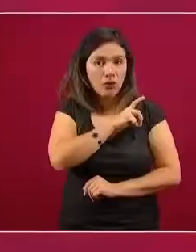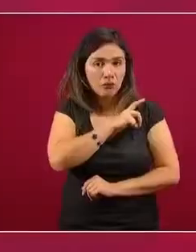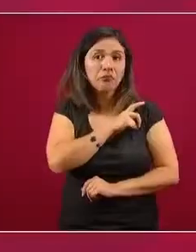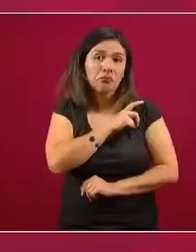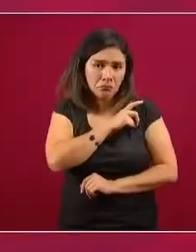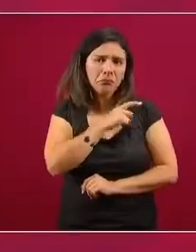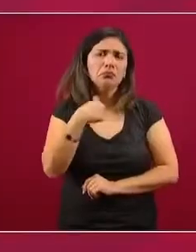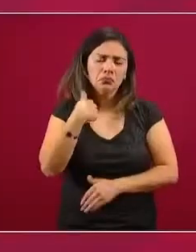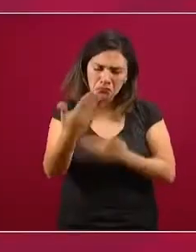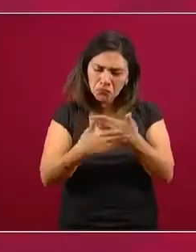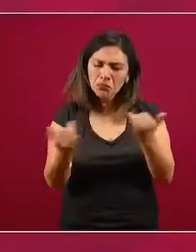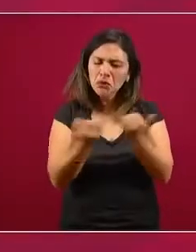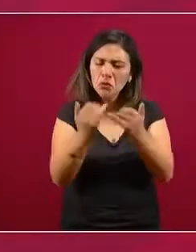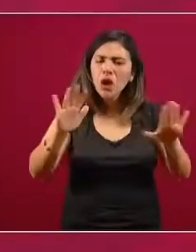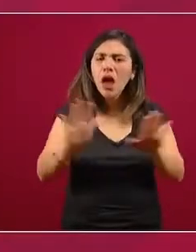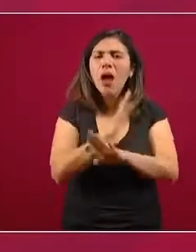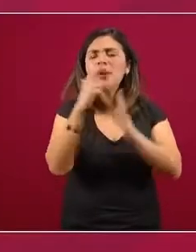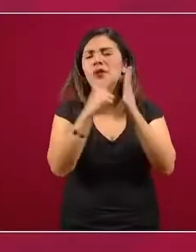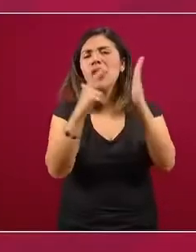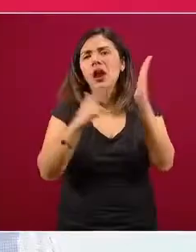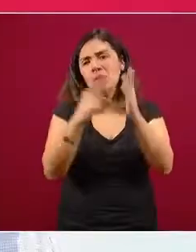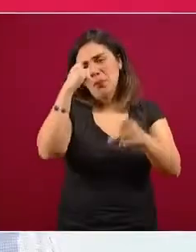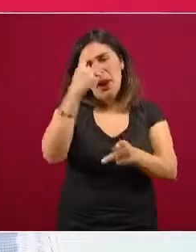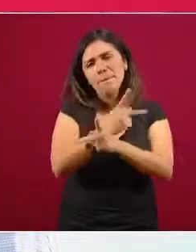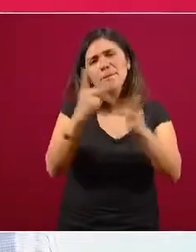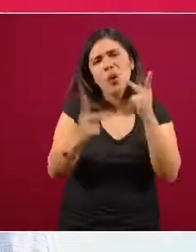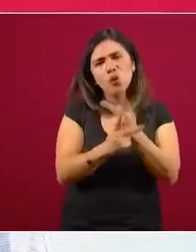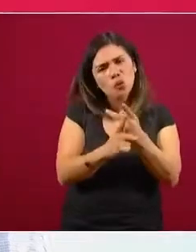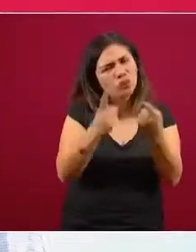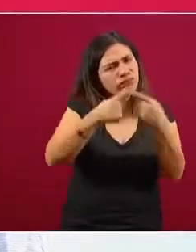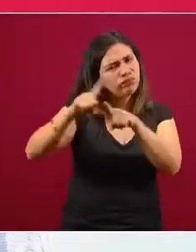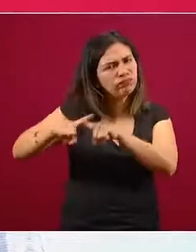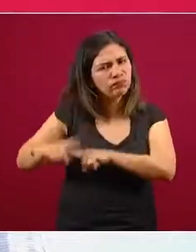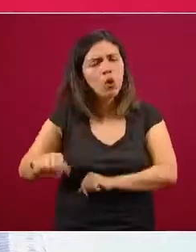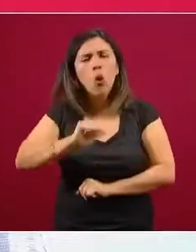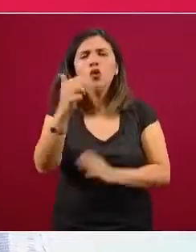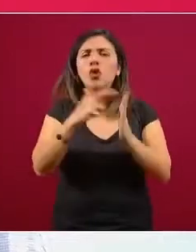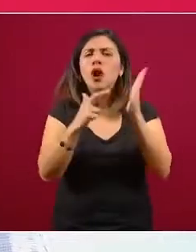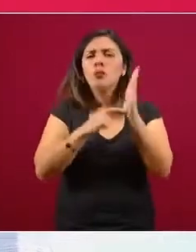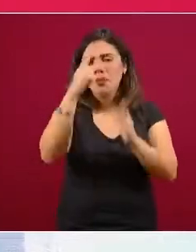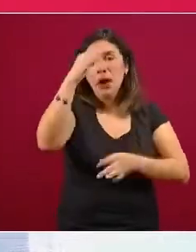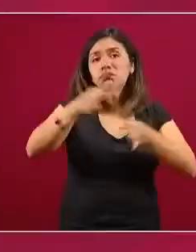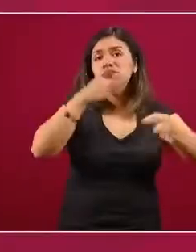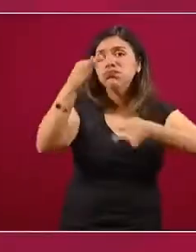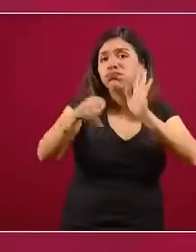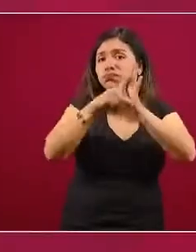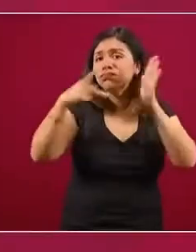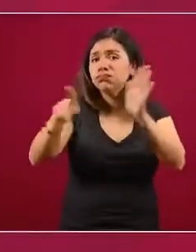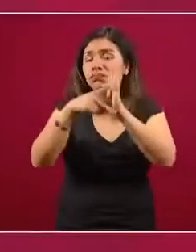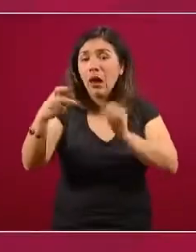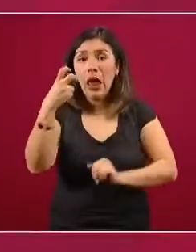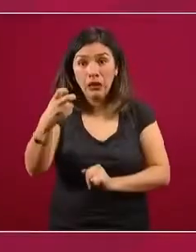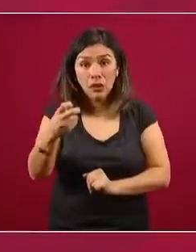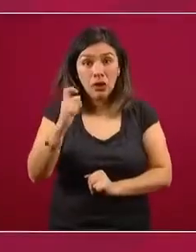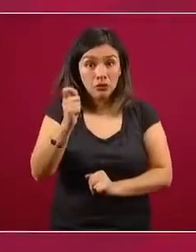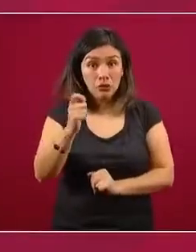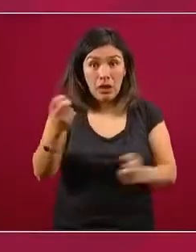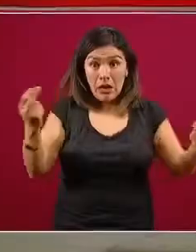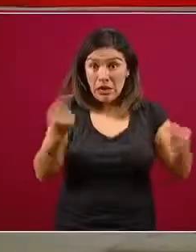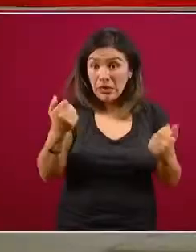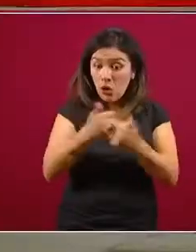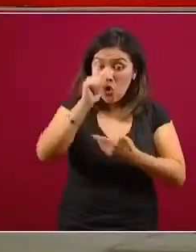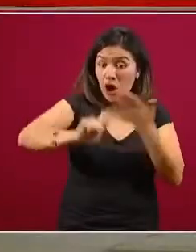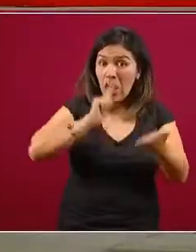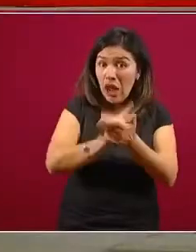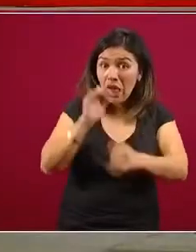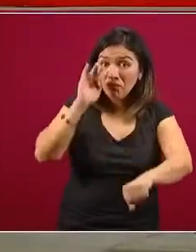Estaremos modificando también el reglamento de productos e insumos y el reglamento de publicidad. Todo esto no se requiere acción